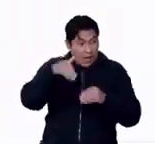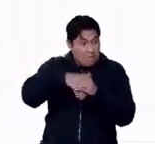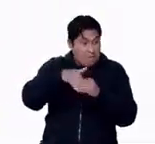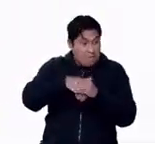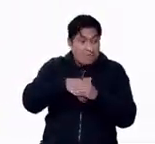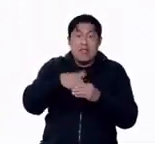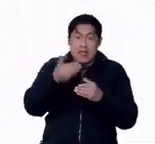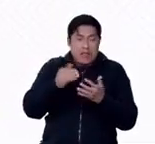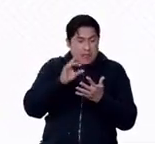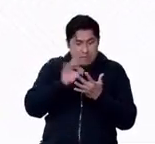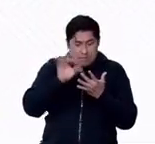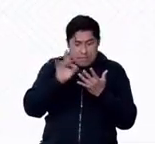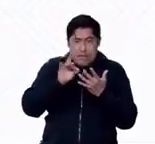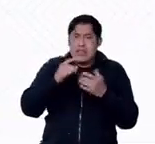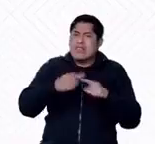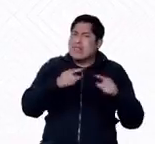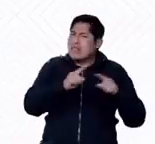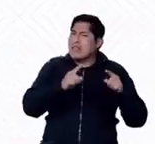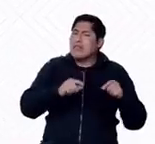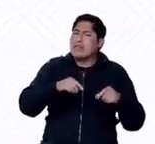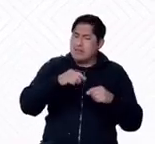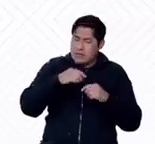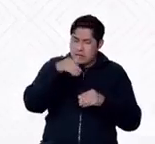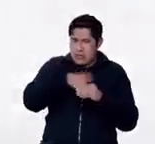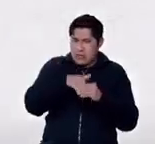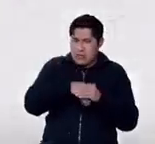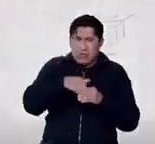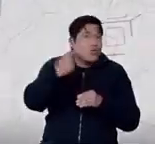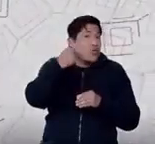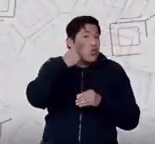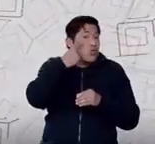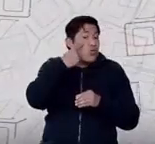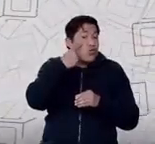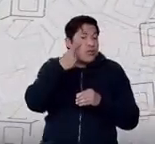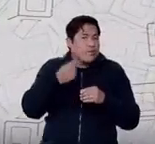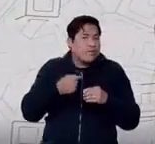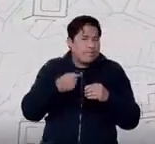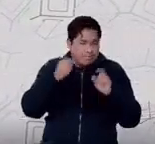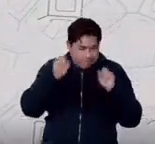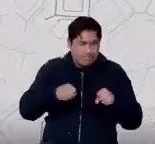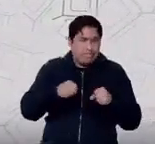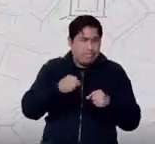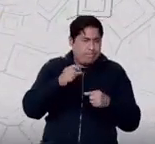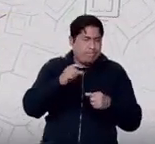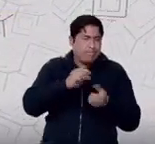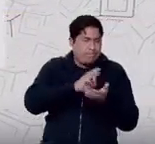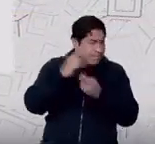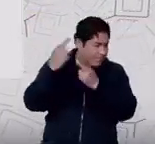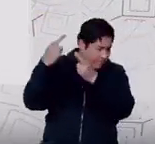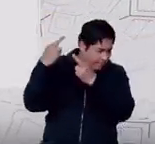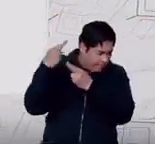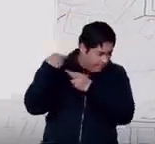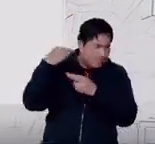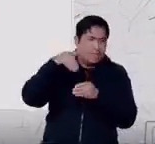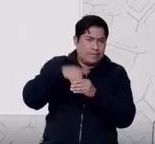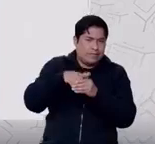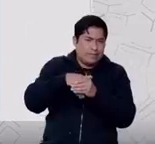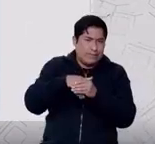Para estas elecciones existen diferentes tipos de votos. Conozca bien para emitir su